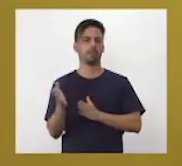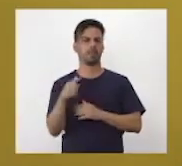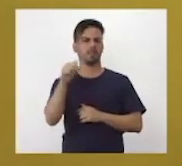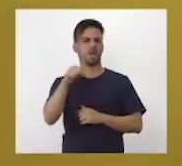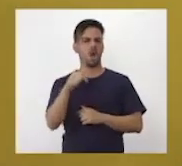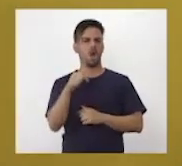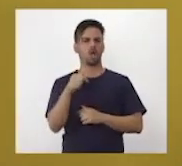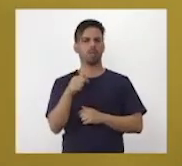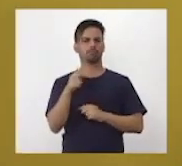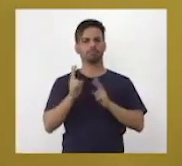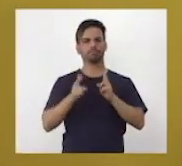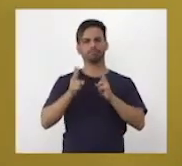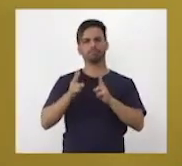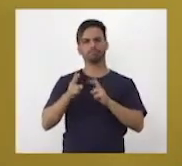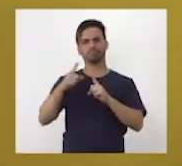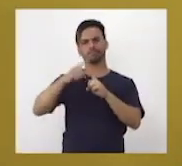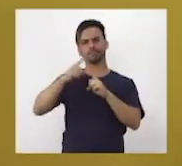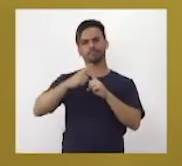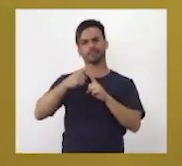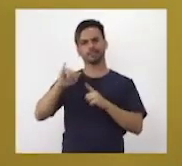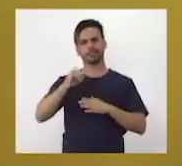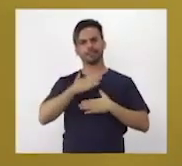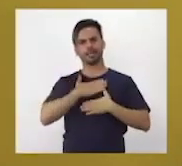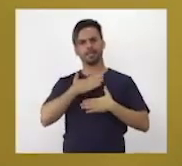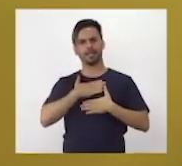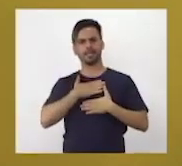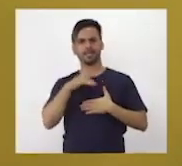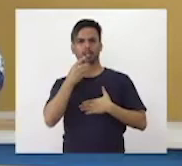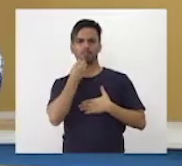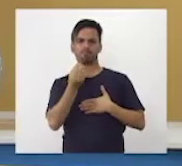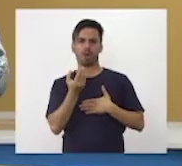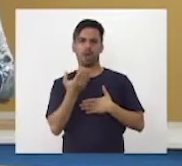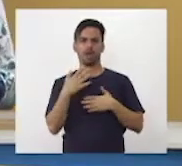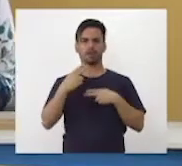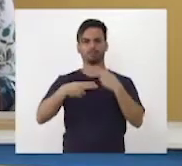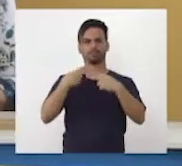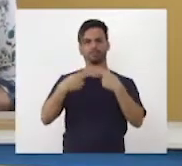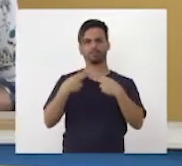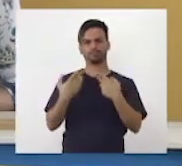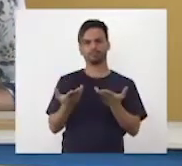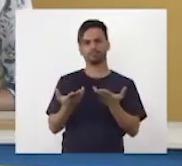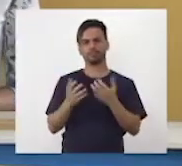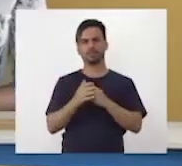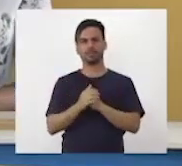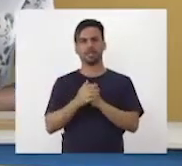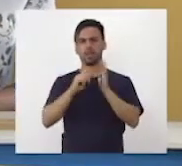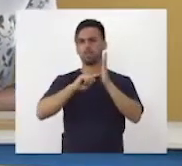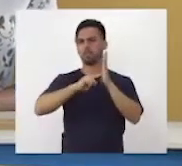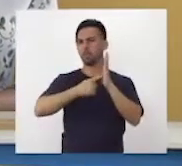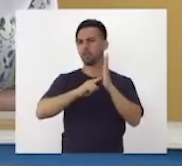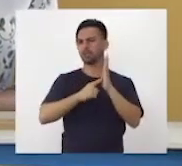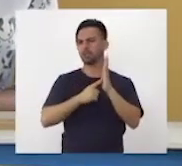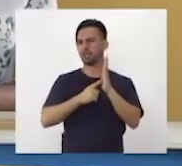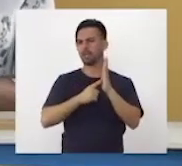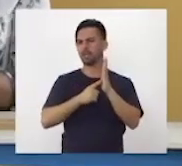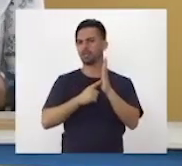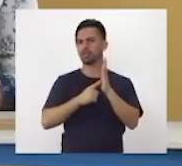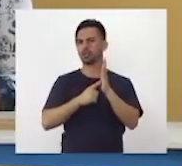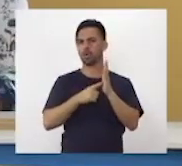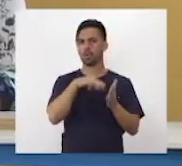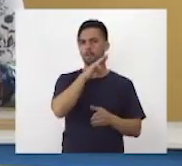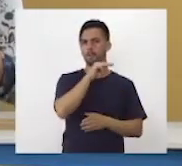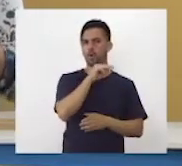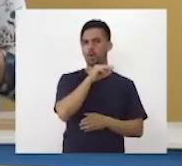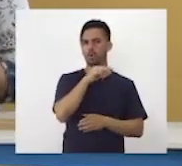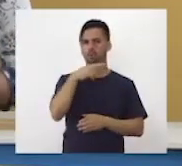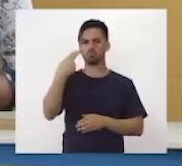¿Cuáles son las tareas que vas a poder resolver de acuerdo a la multiplicación